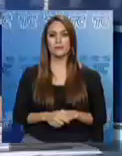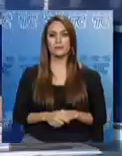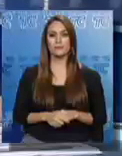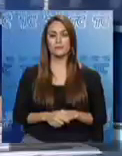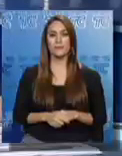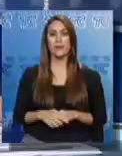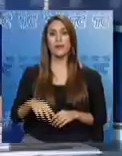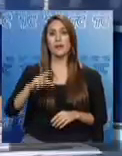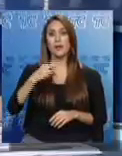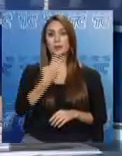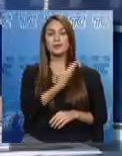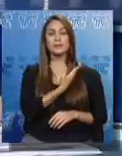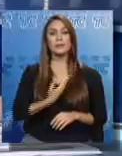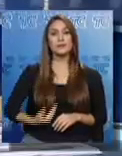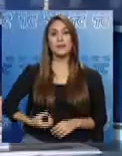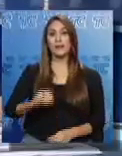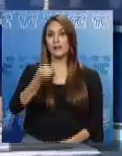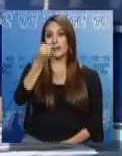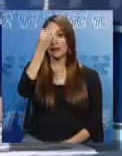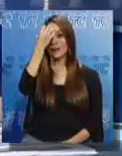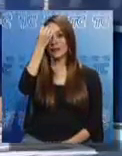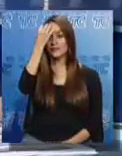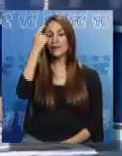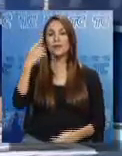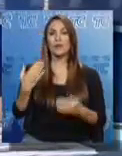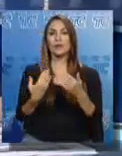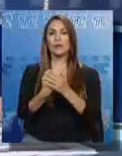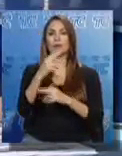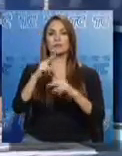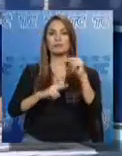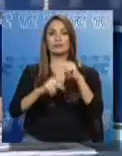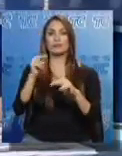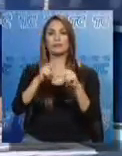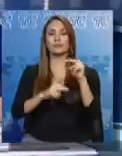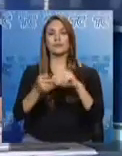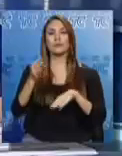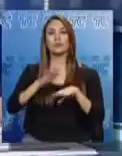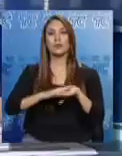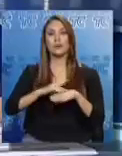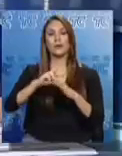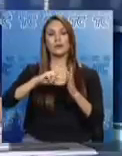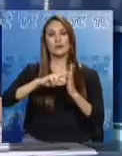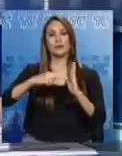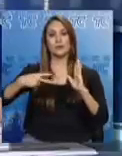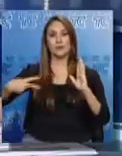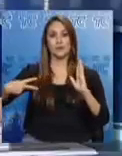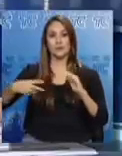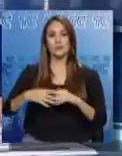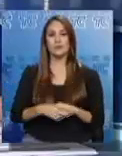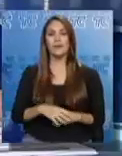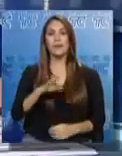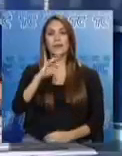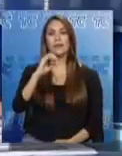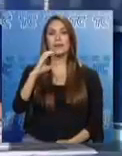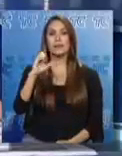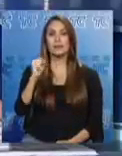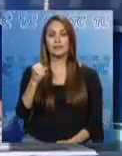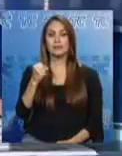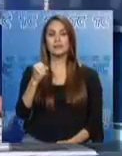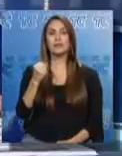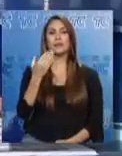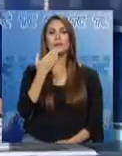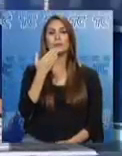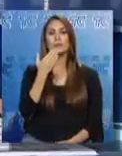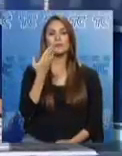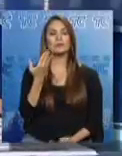El vicepresidente Jorge Glass inauguró nuevas obras destinadas al sector de las tecnologías de la información y comunicación TICs. Se trata de